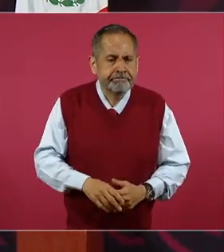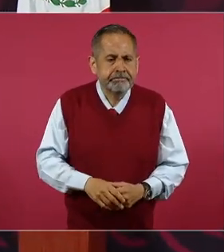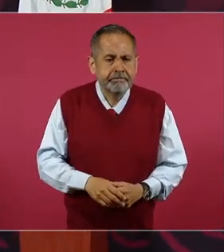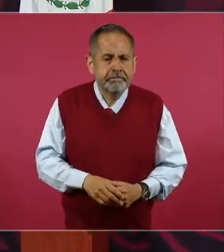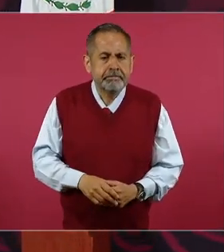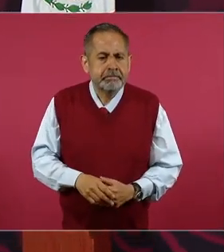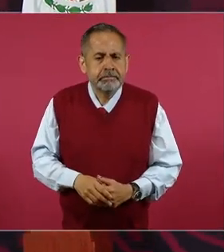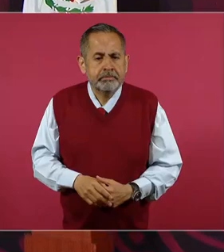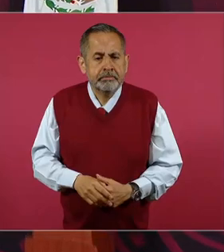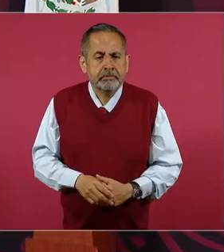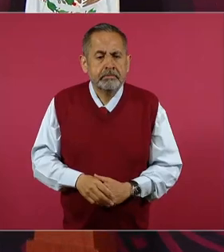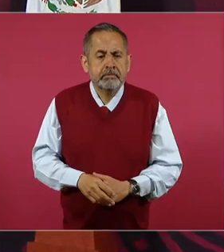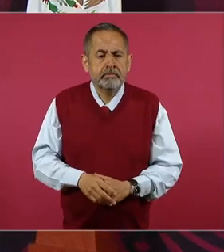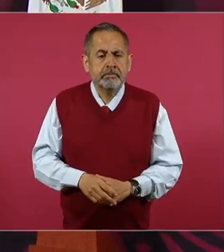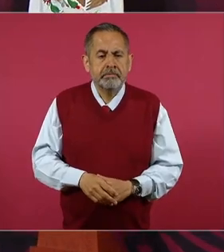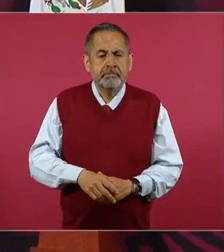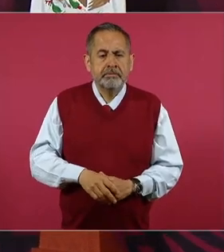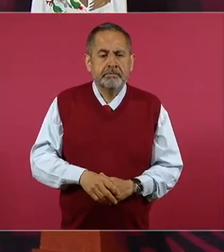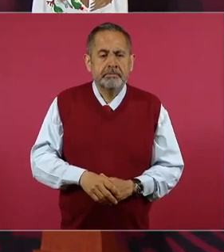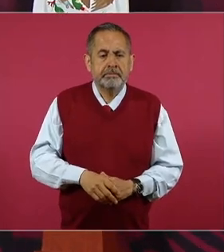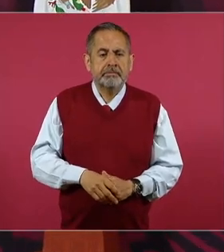es